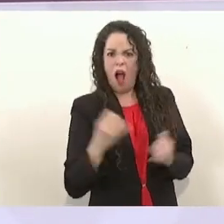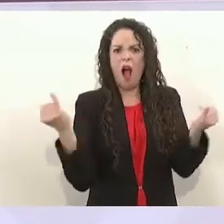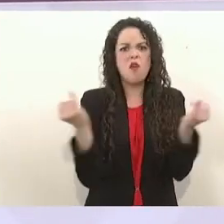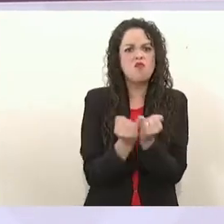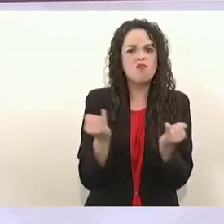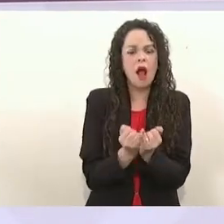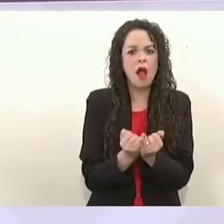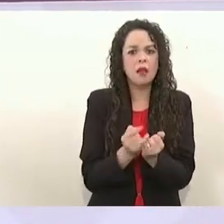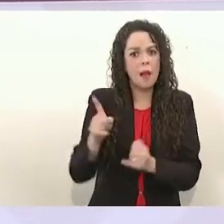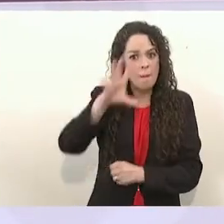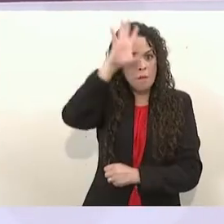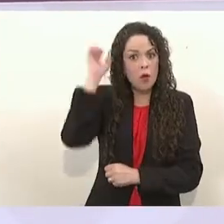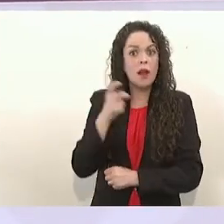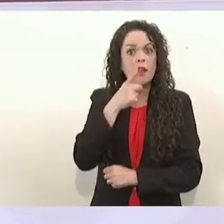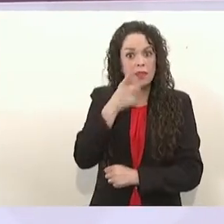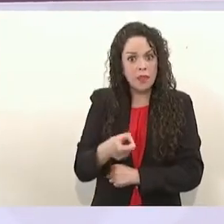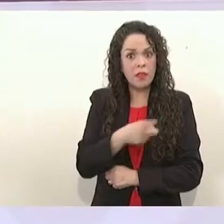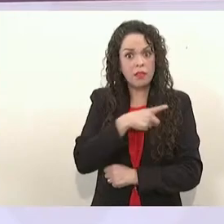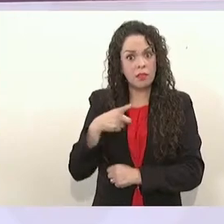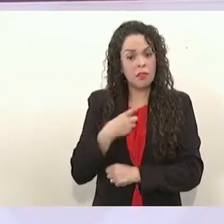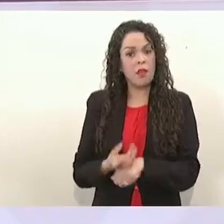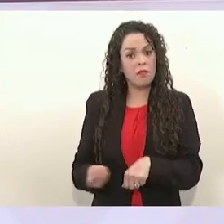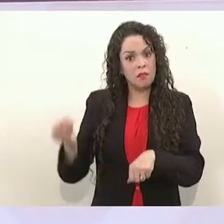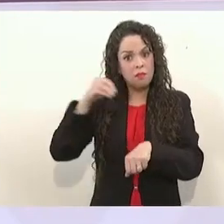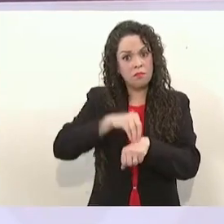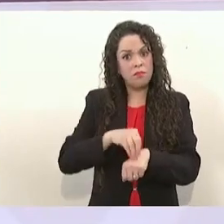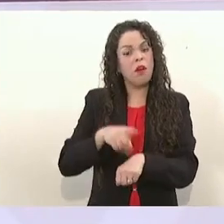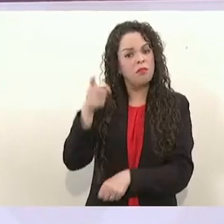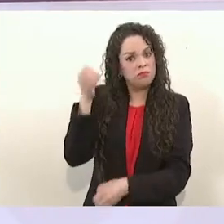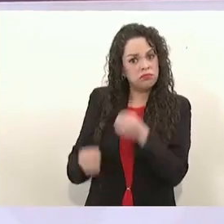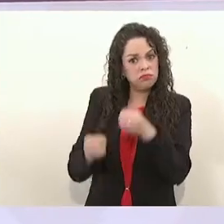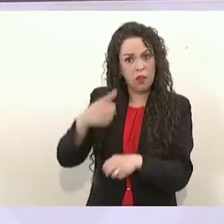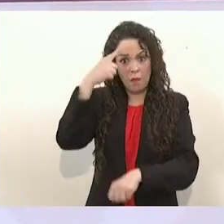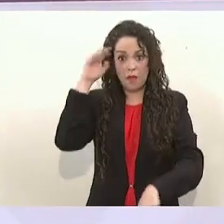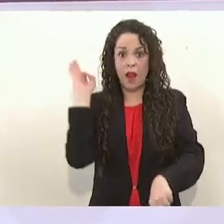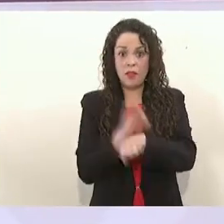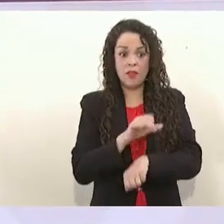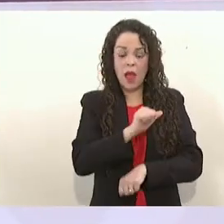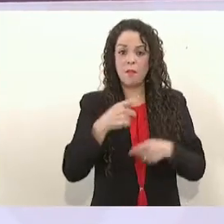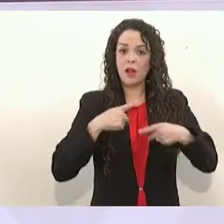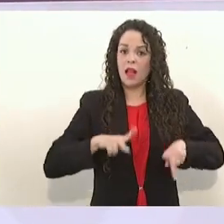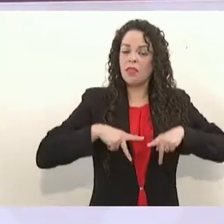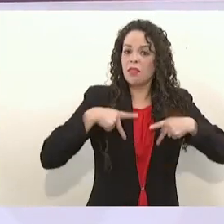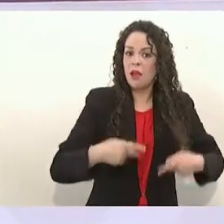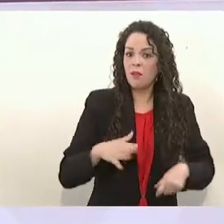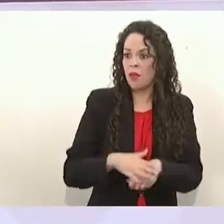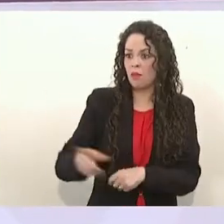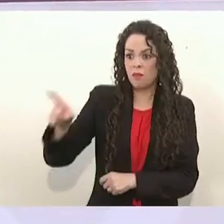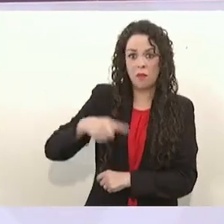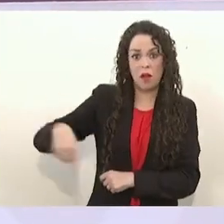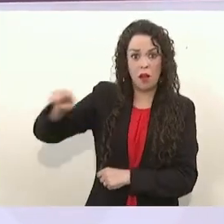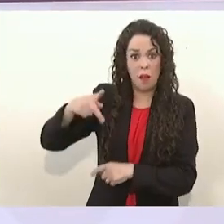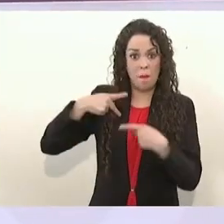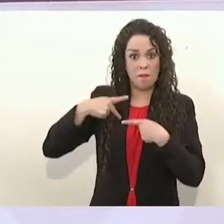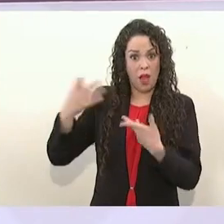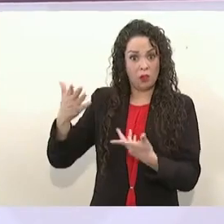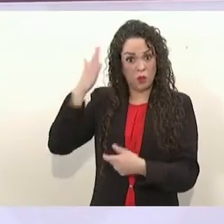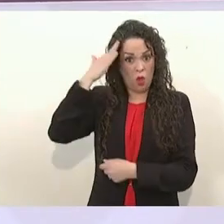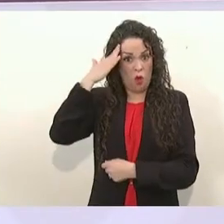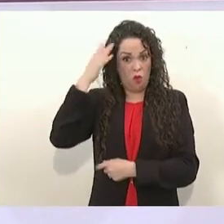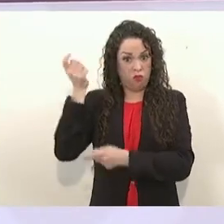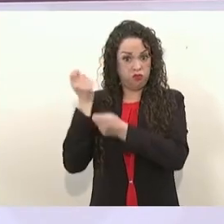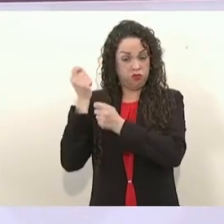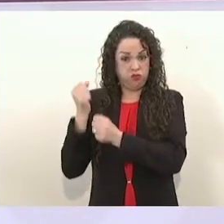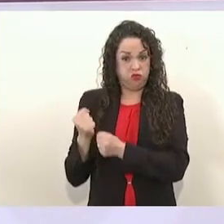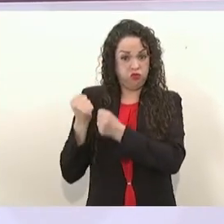tribunales que protejan al débil de los abusos que comete el fuerte. Esos son los